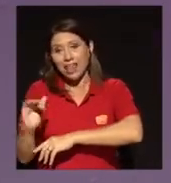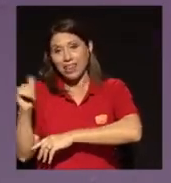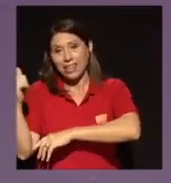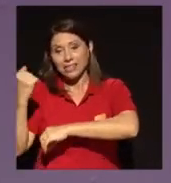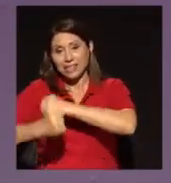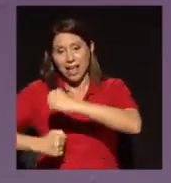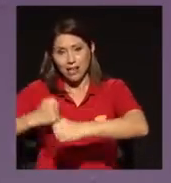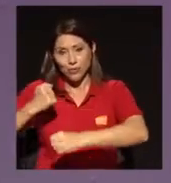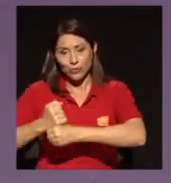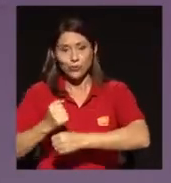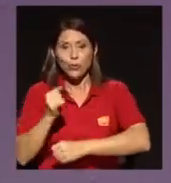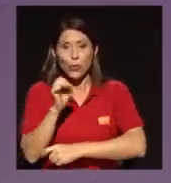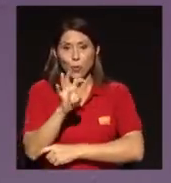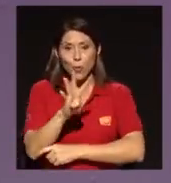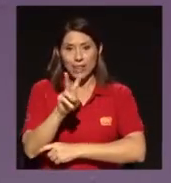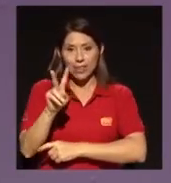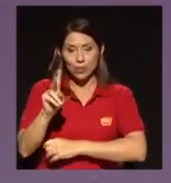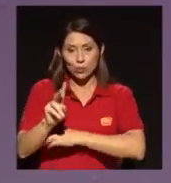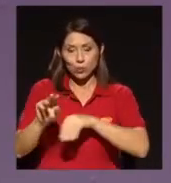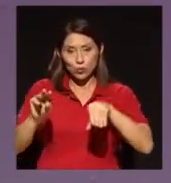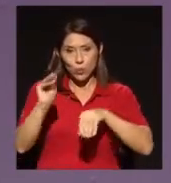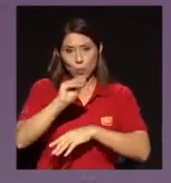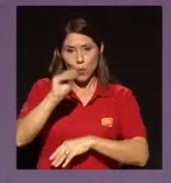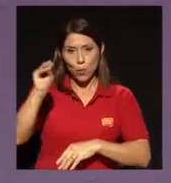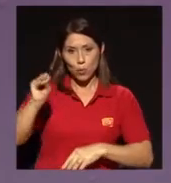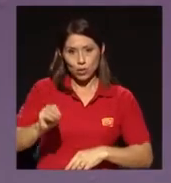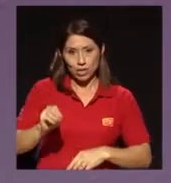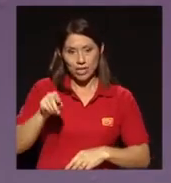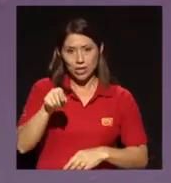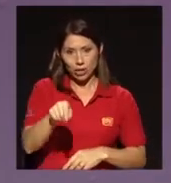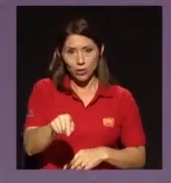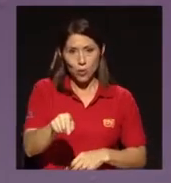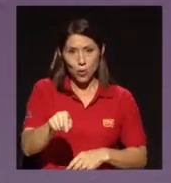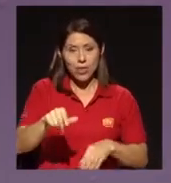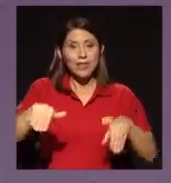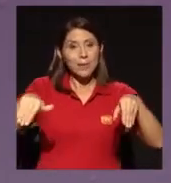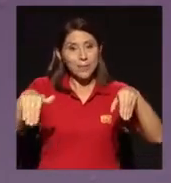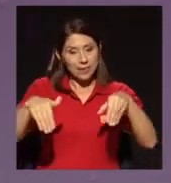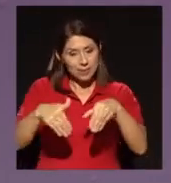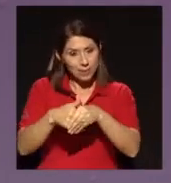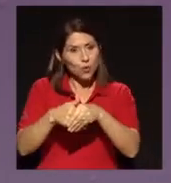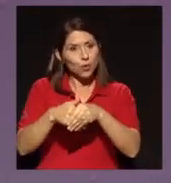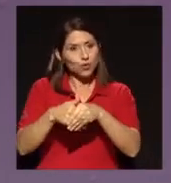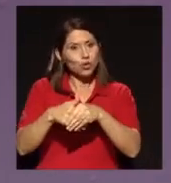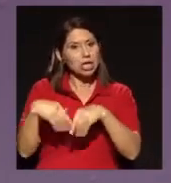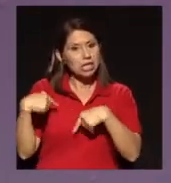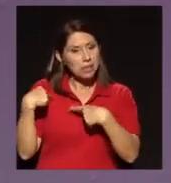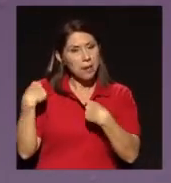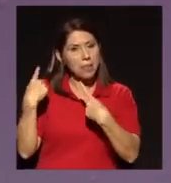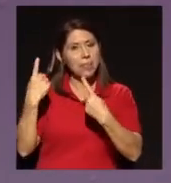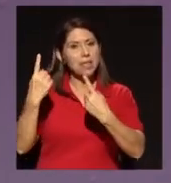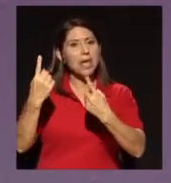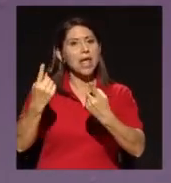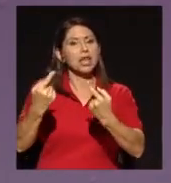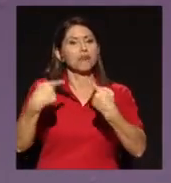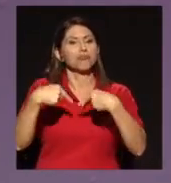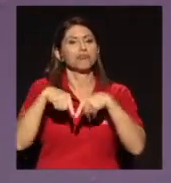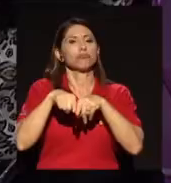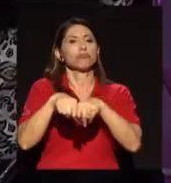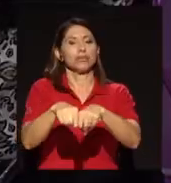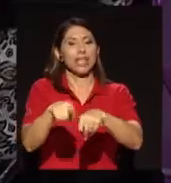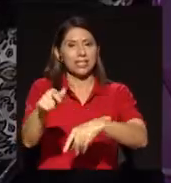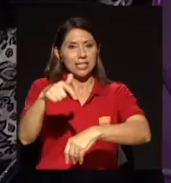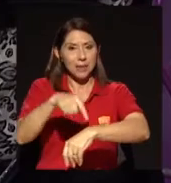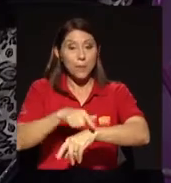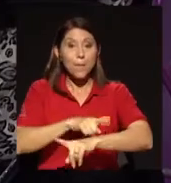de un 42% de matrimonios que se mantienen, digamos, en ese lapso de tiempo. Pero cada vez